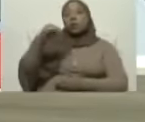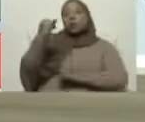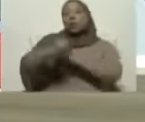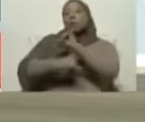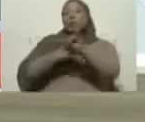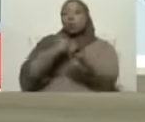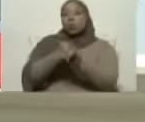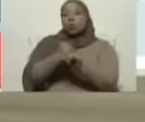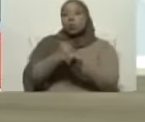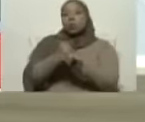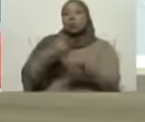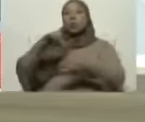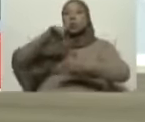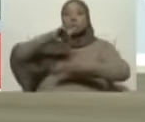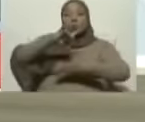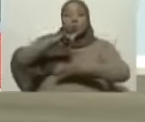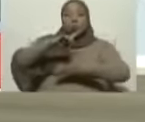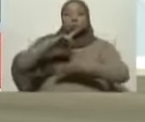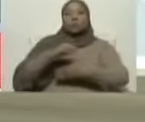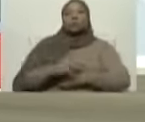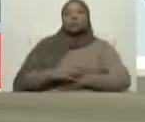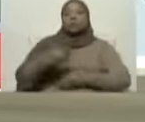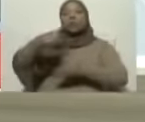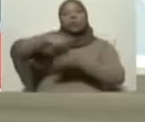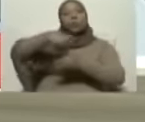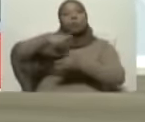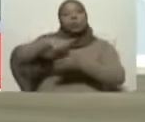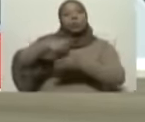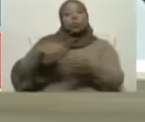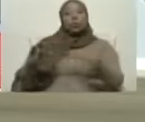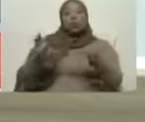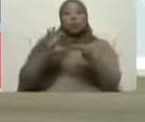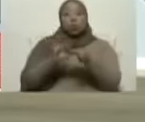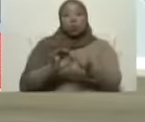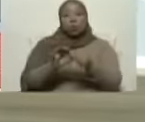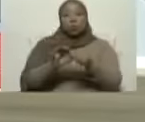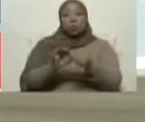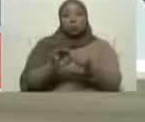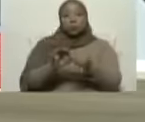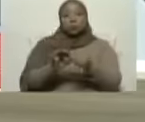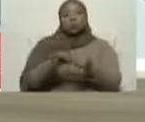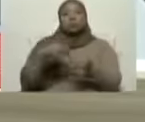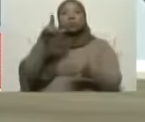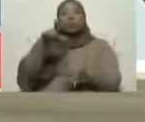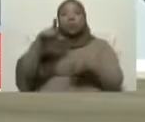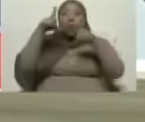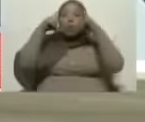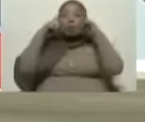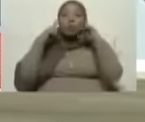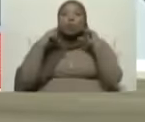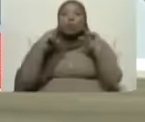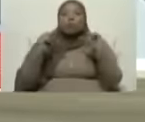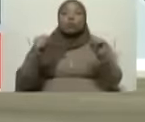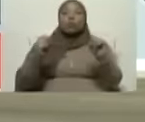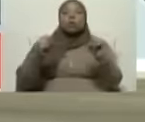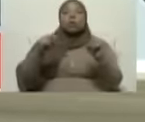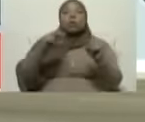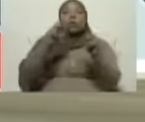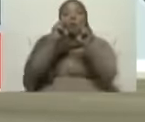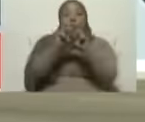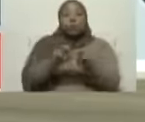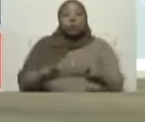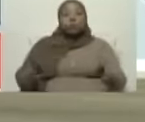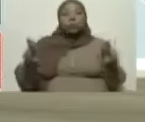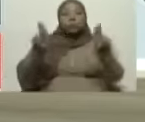Interamericana de Organismos Electorales, UNIOREC, Panel de Expertos de las Naciones